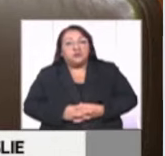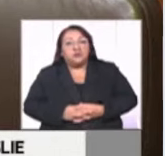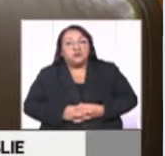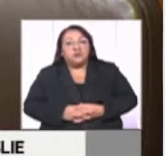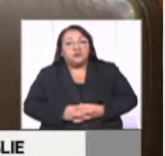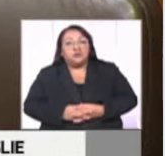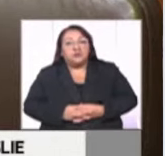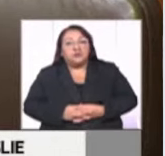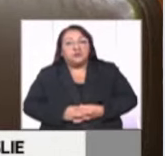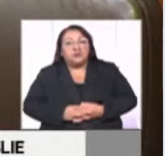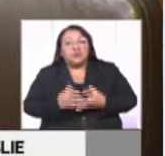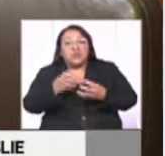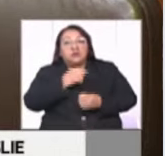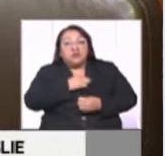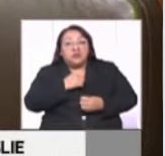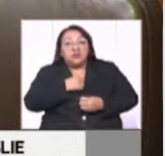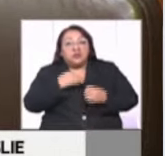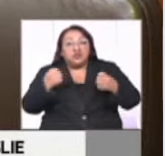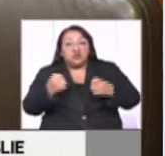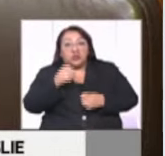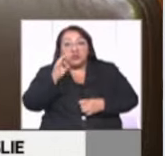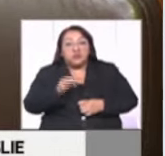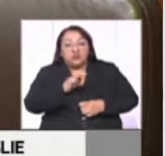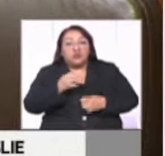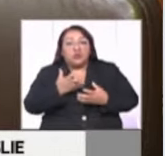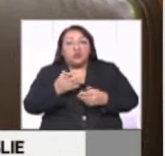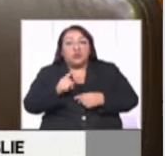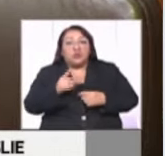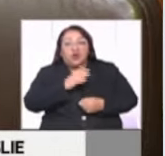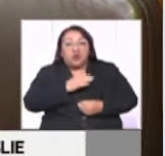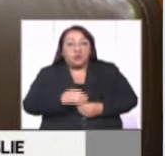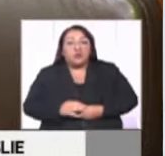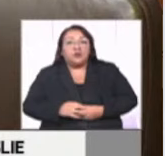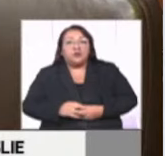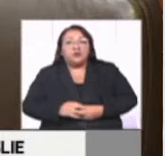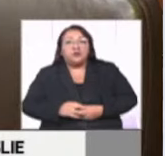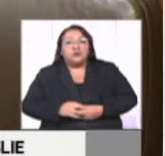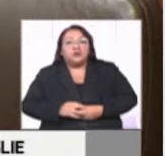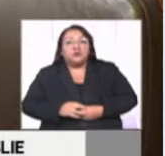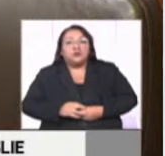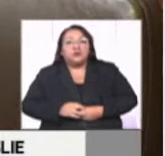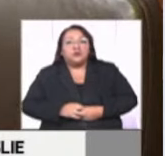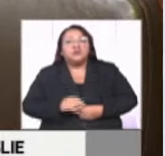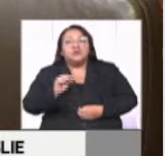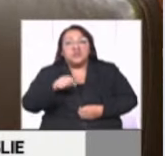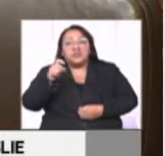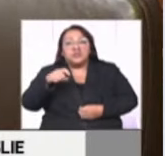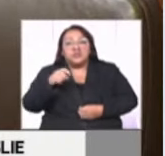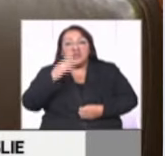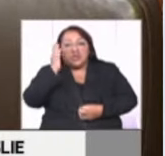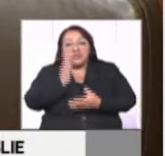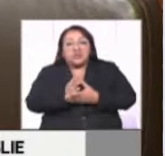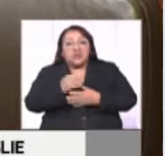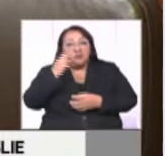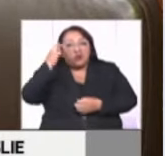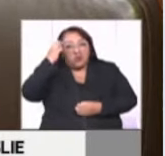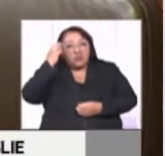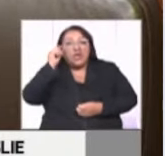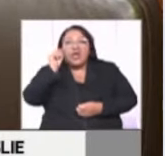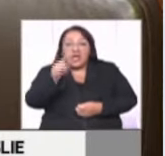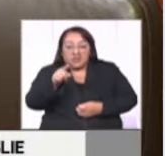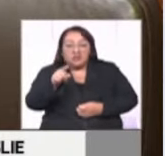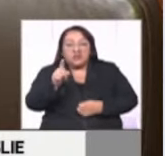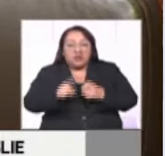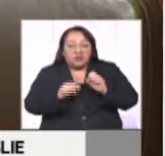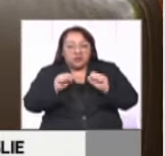donde ha pretendido afectar y se ha afectado recursos del Estado, sí merecen una sanción política de esta naturaleza. Eso es